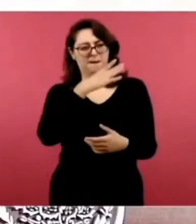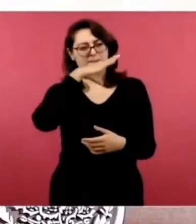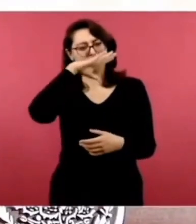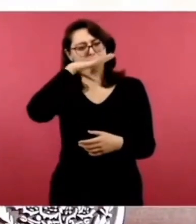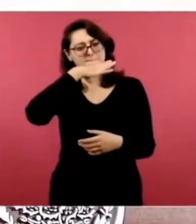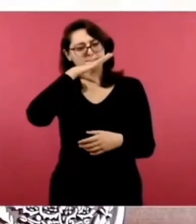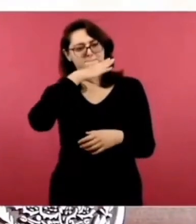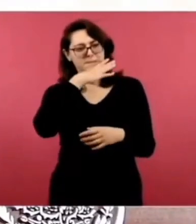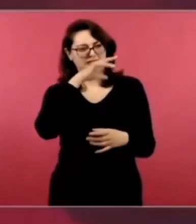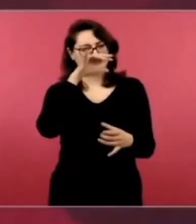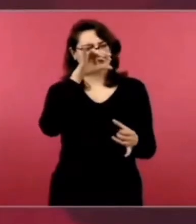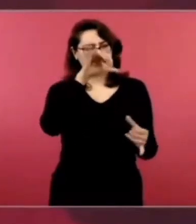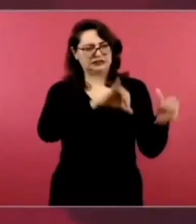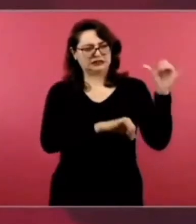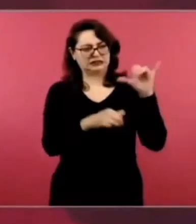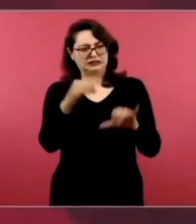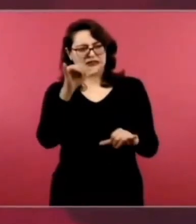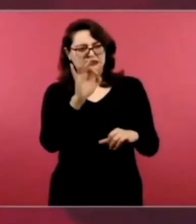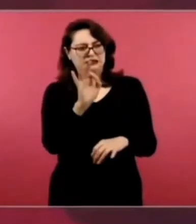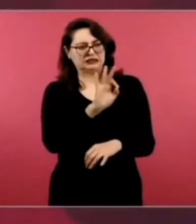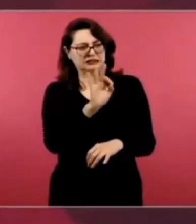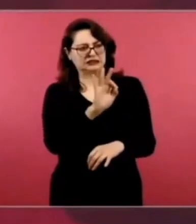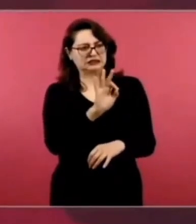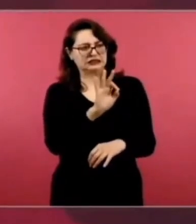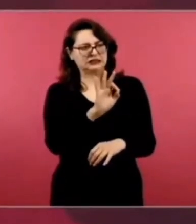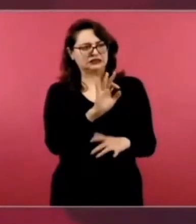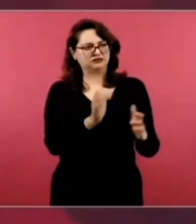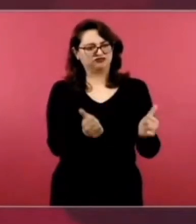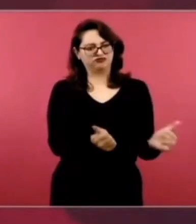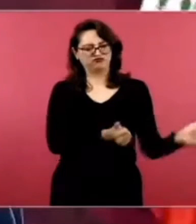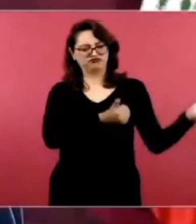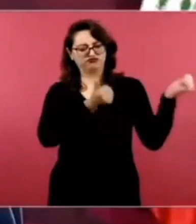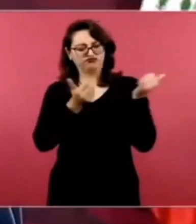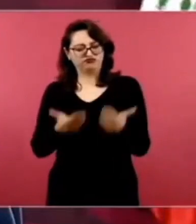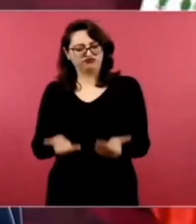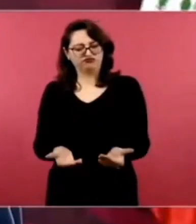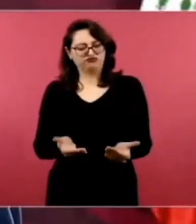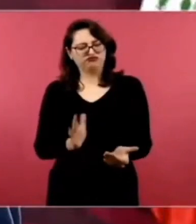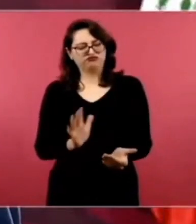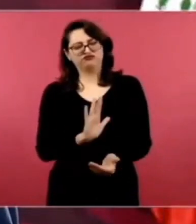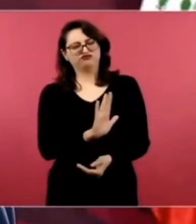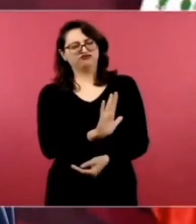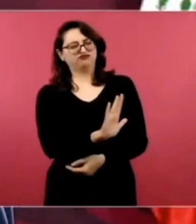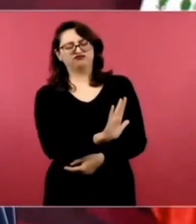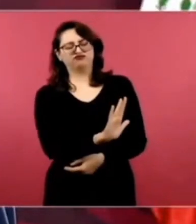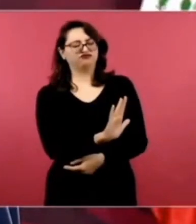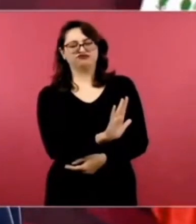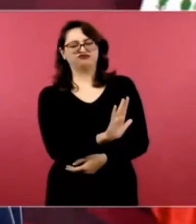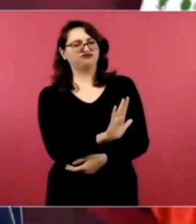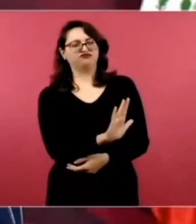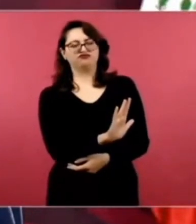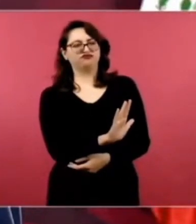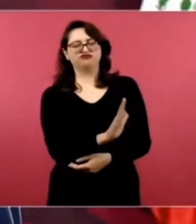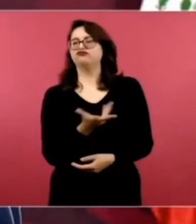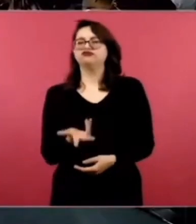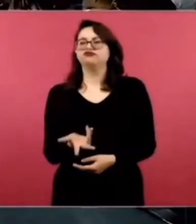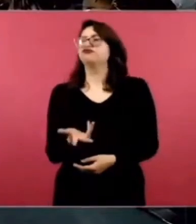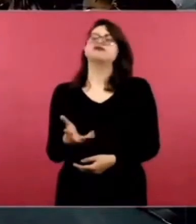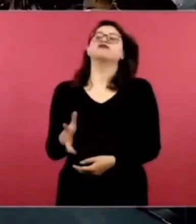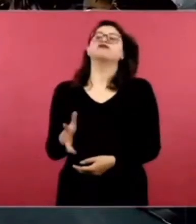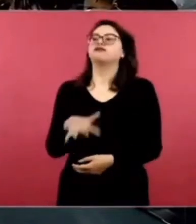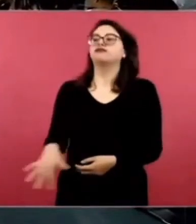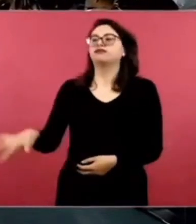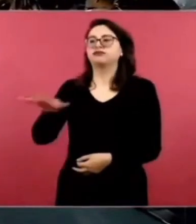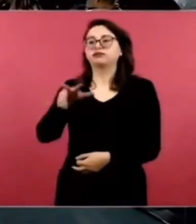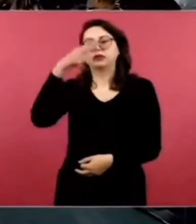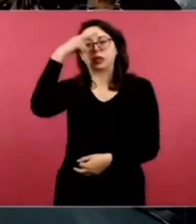se decide que solo se utilice en la alimentación de los mexicanos el maíz blanco. Y